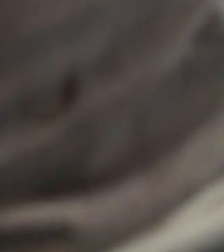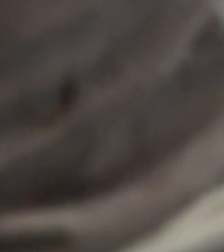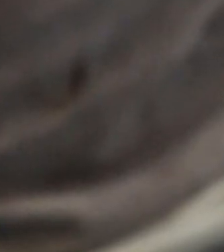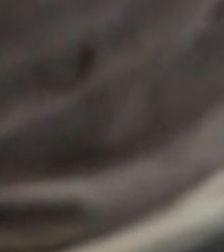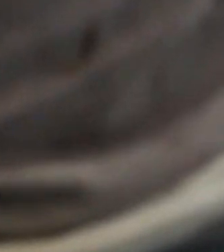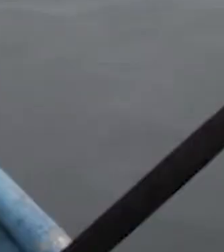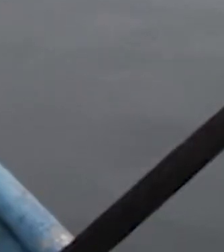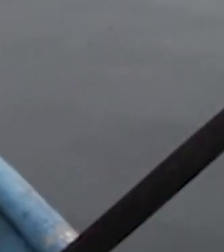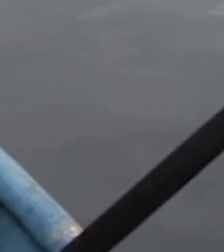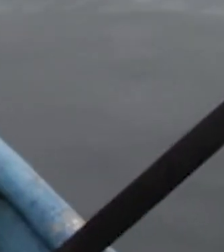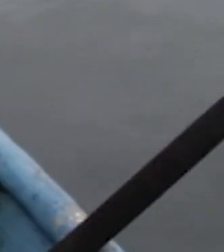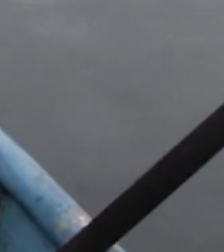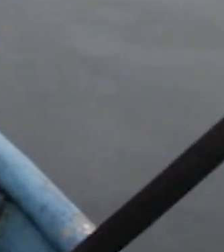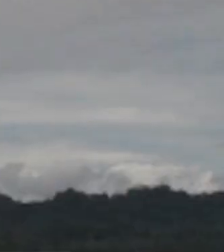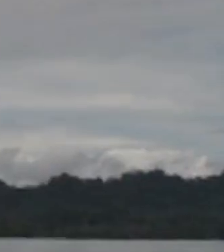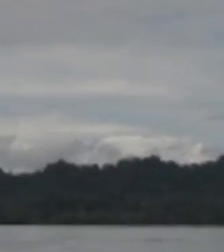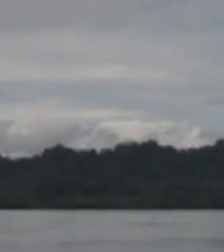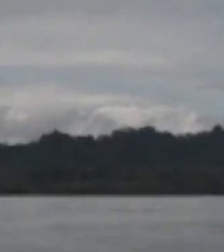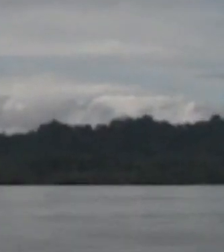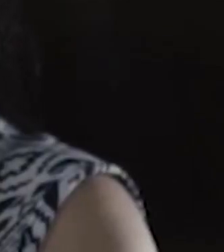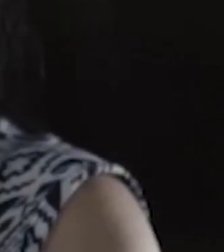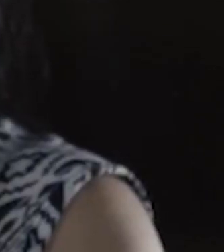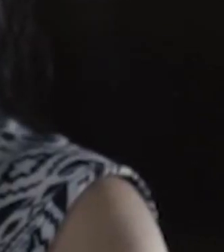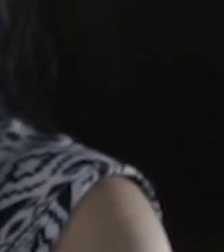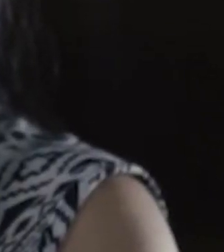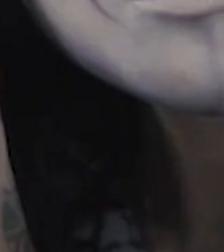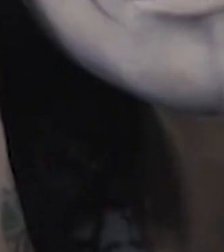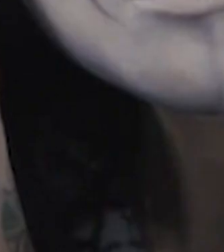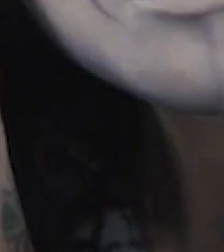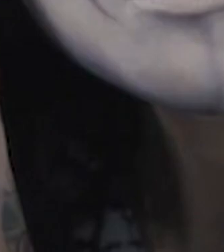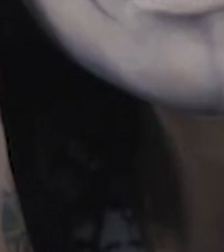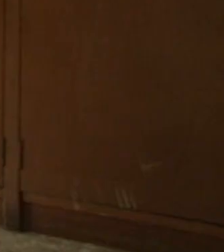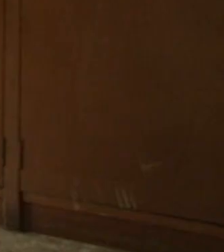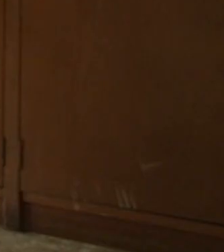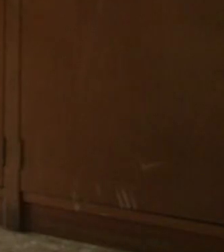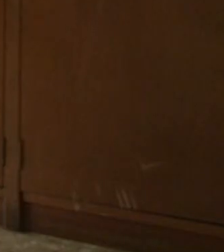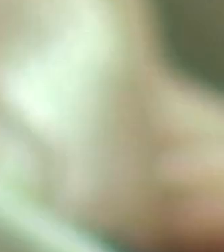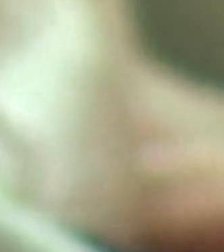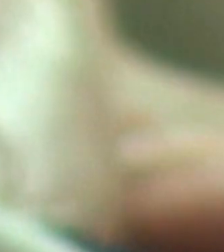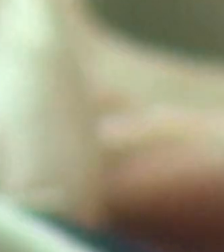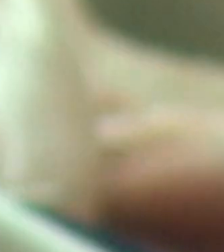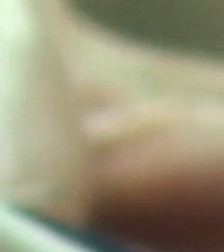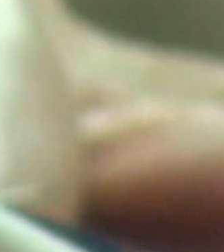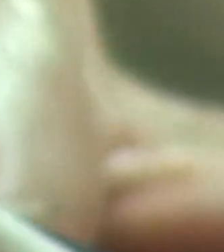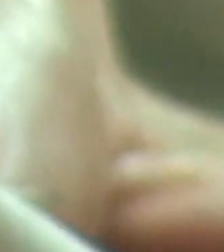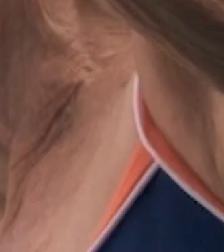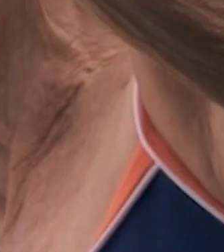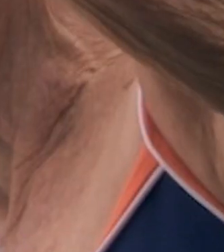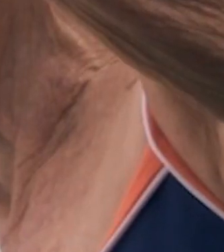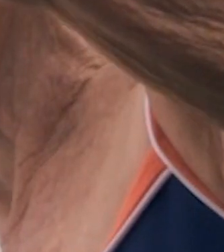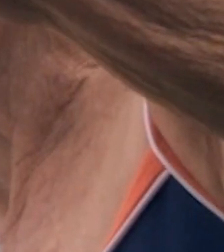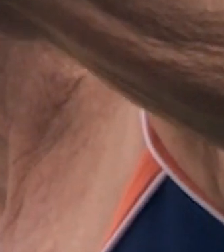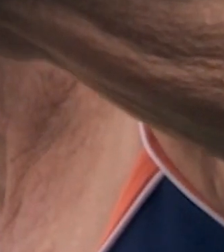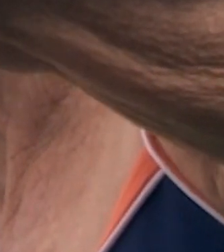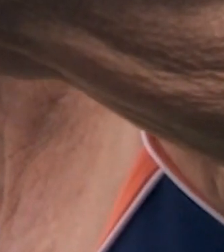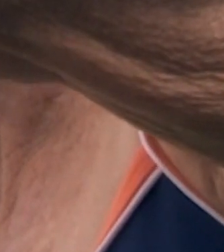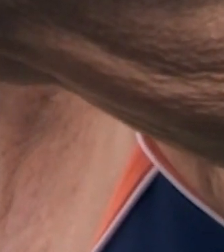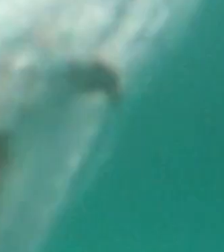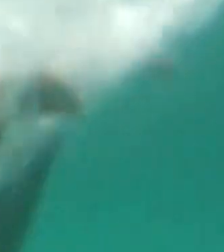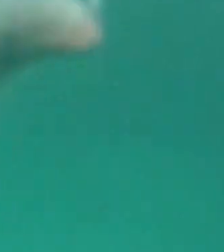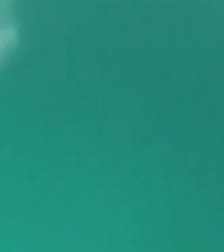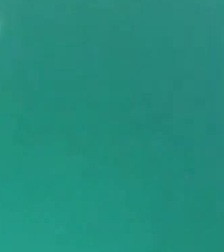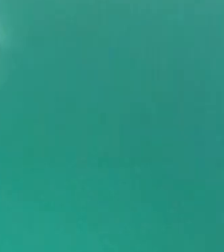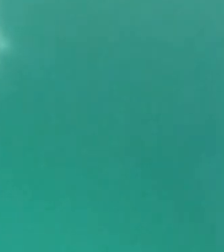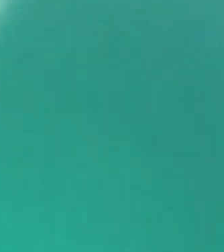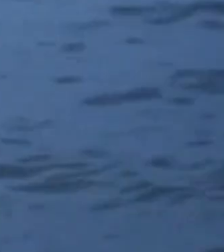maneras es lo que une nuestras historias en Cine en Cortos. Coser mucho para sacar a